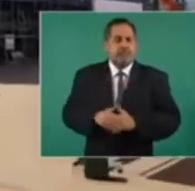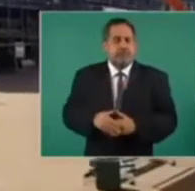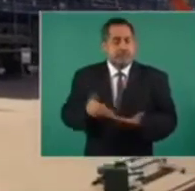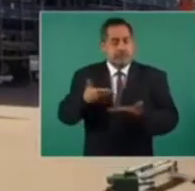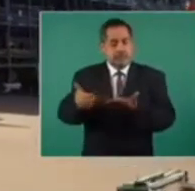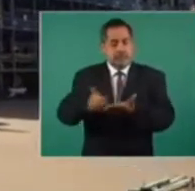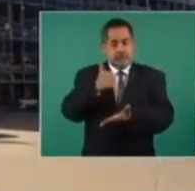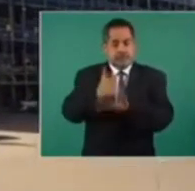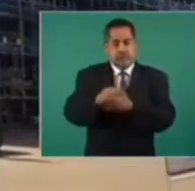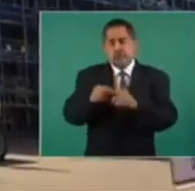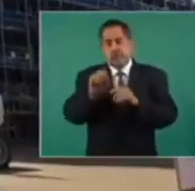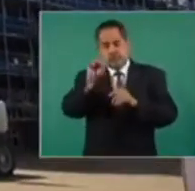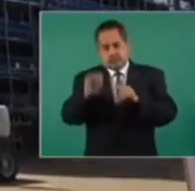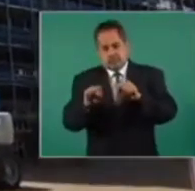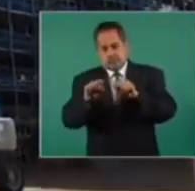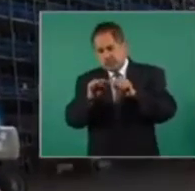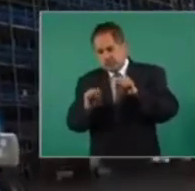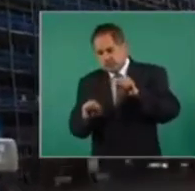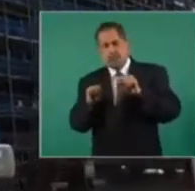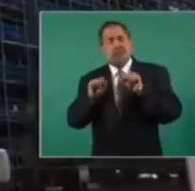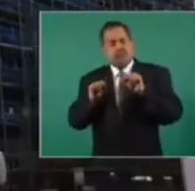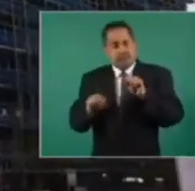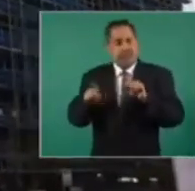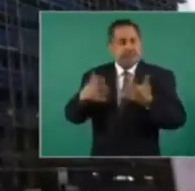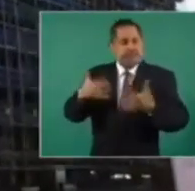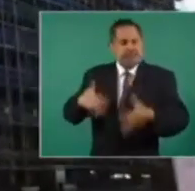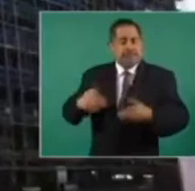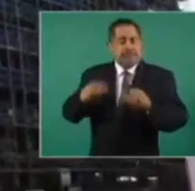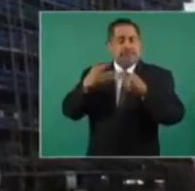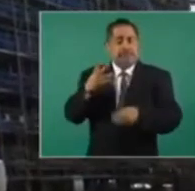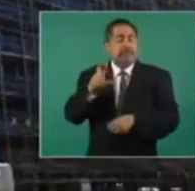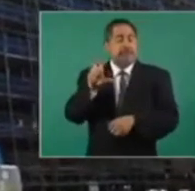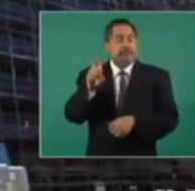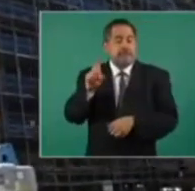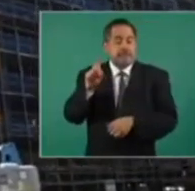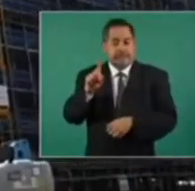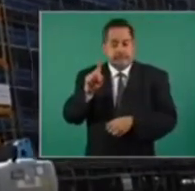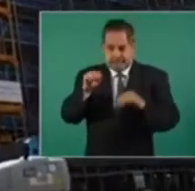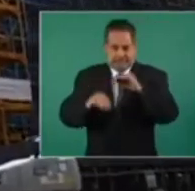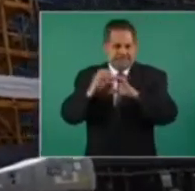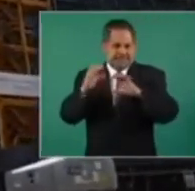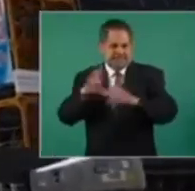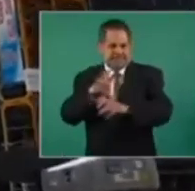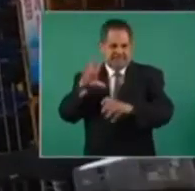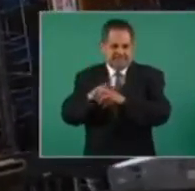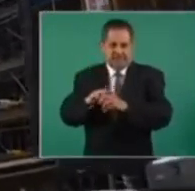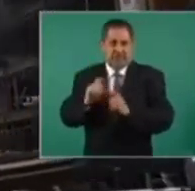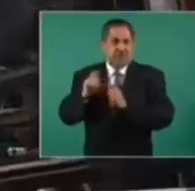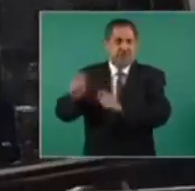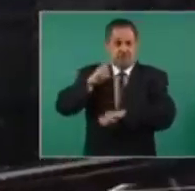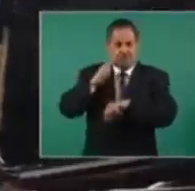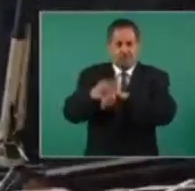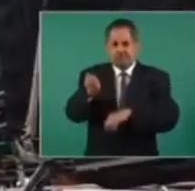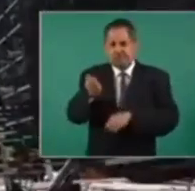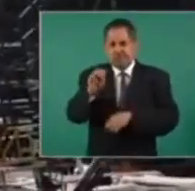Hwaseong, Corea del Sur, donde están fabricando 30 módulos del paquete 2 y 3 a cargo de Samsung. Están